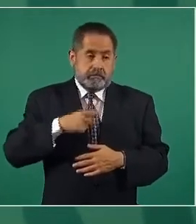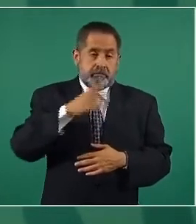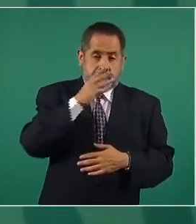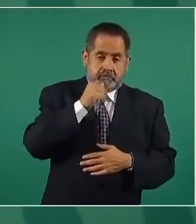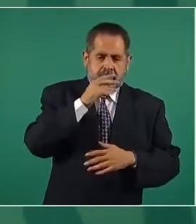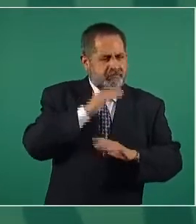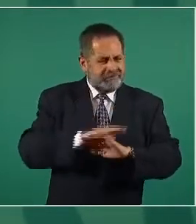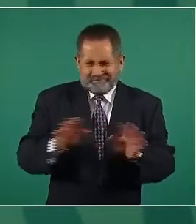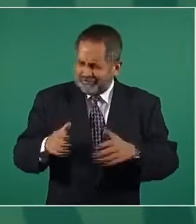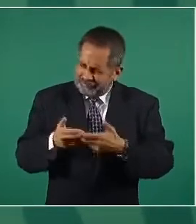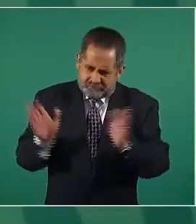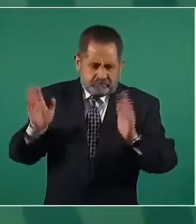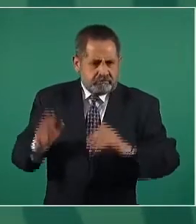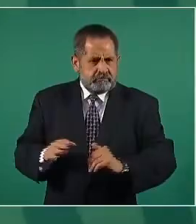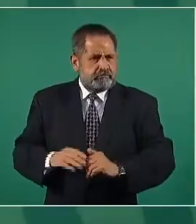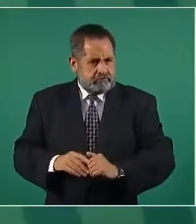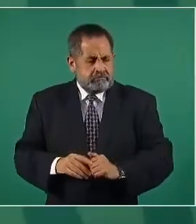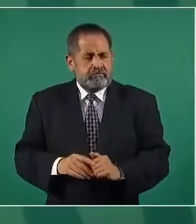o hay que